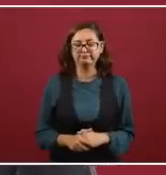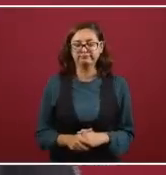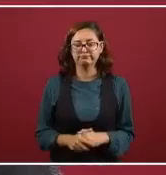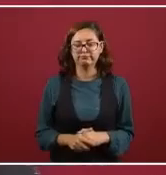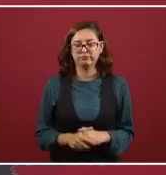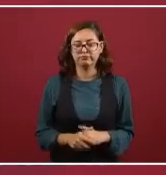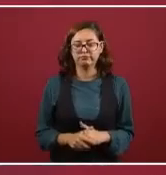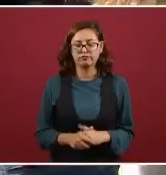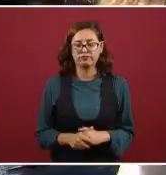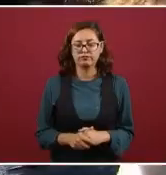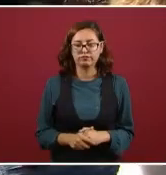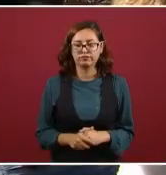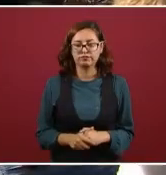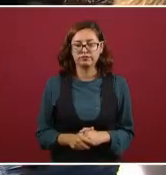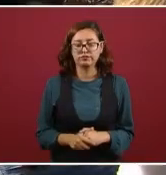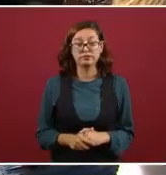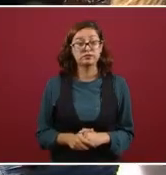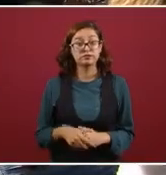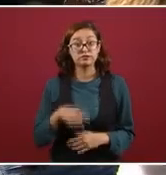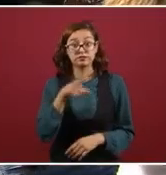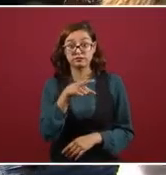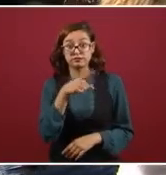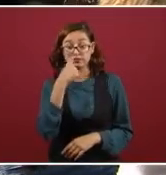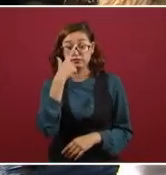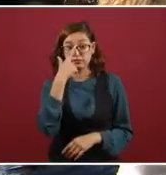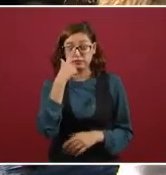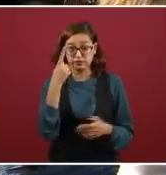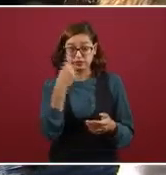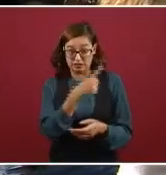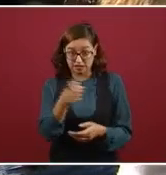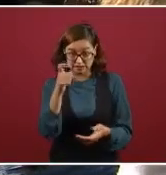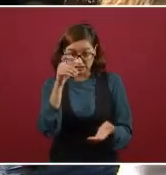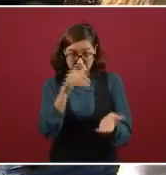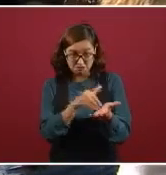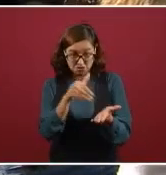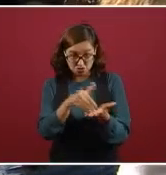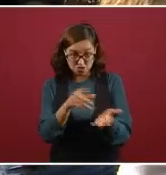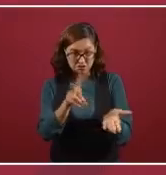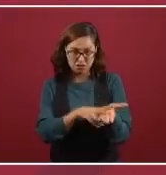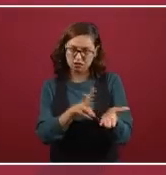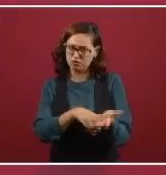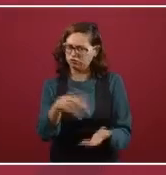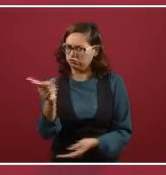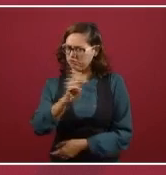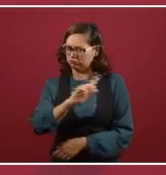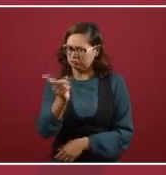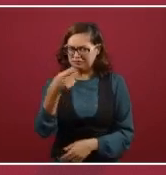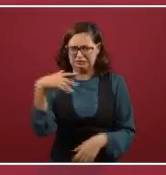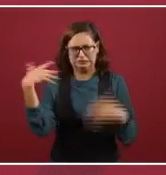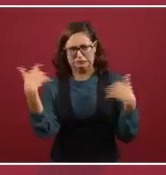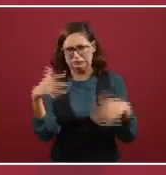Además, no vale 100 millones como está evaluada, vale más. O sea,